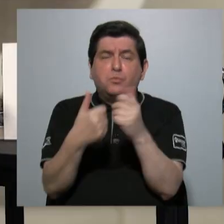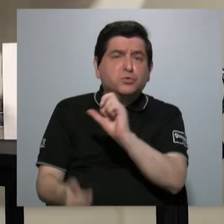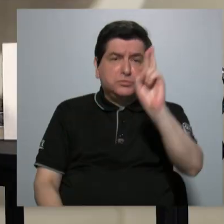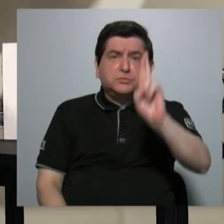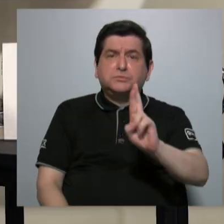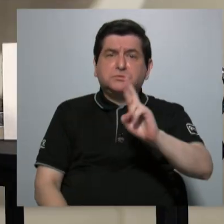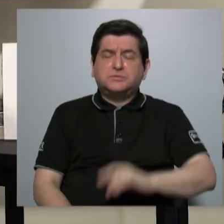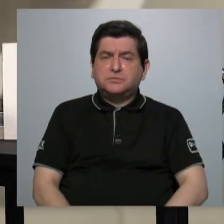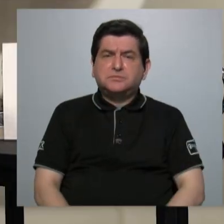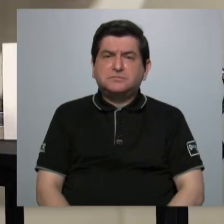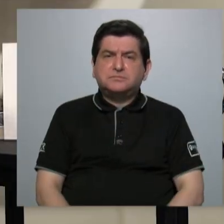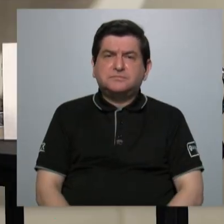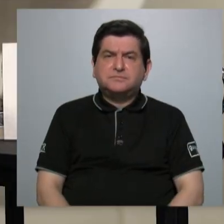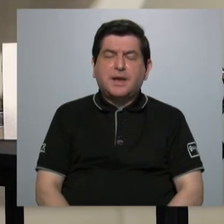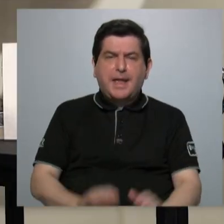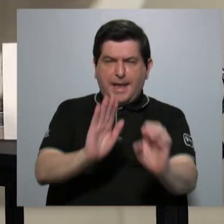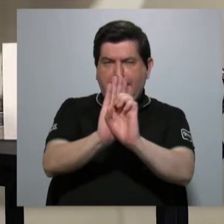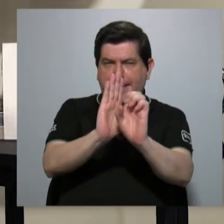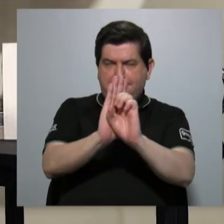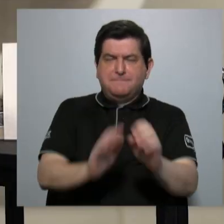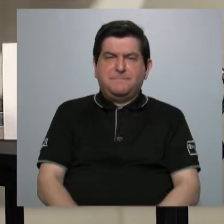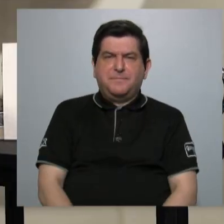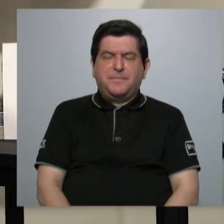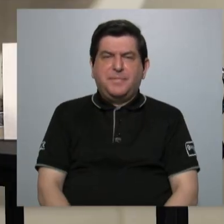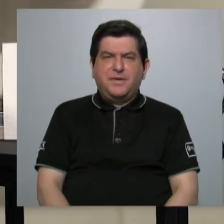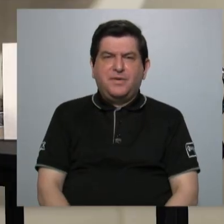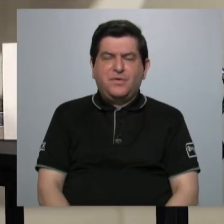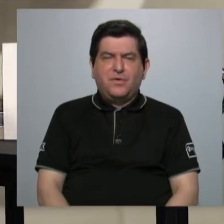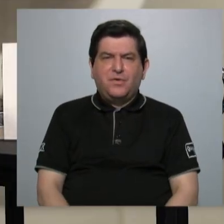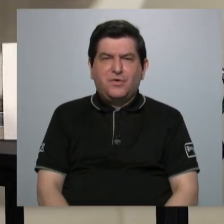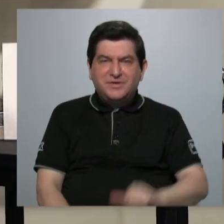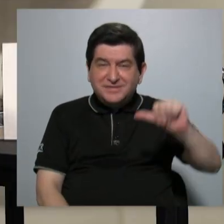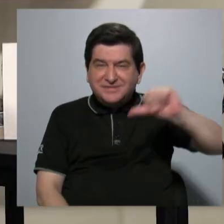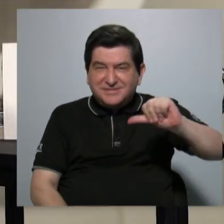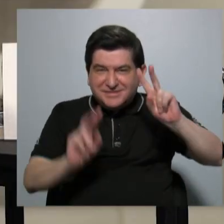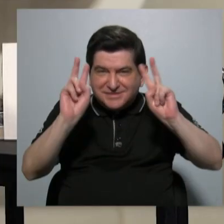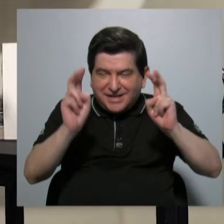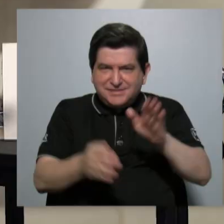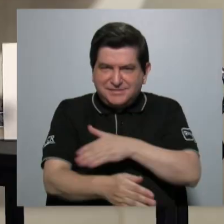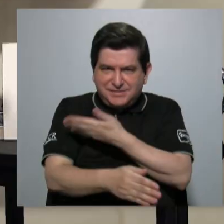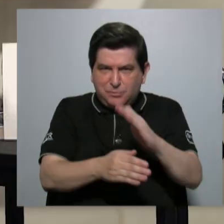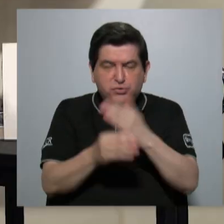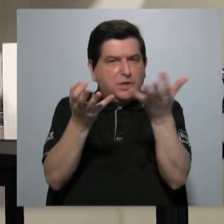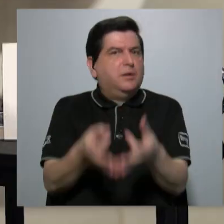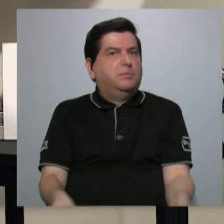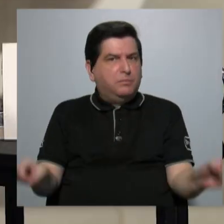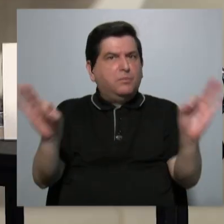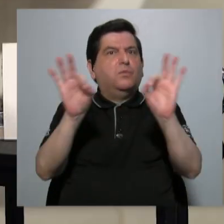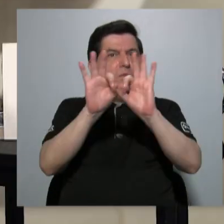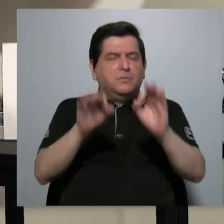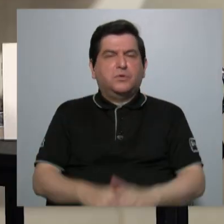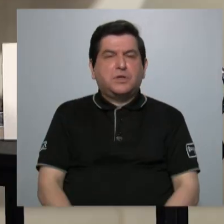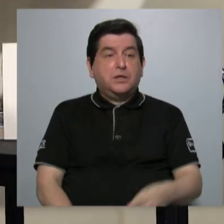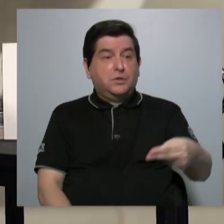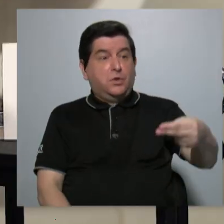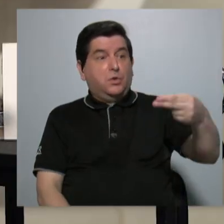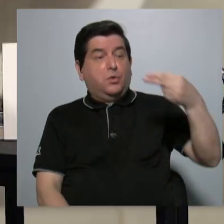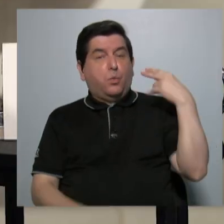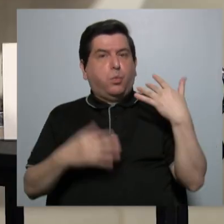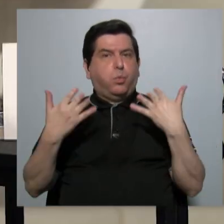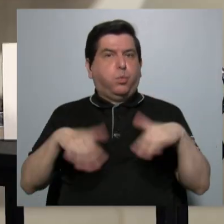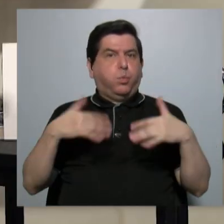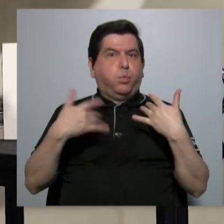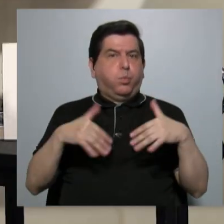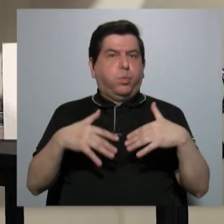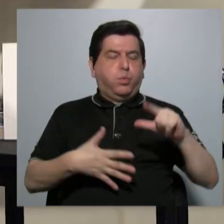Costa Rica. Por ejemplo, para mí el género de la salsa es un género importantísimo para nosotros. Tiene una historia